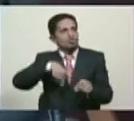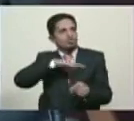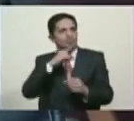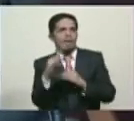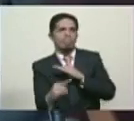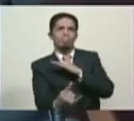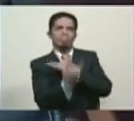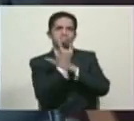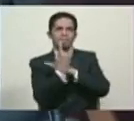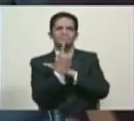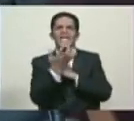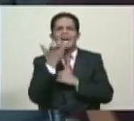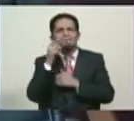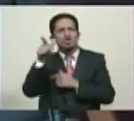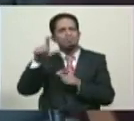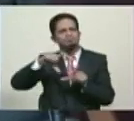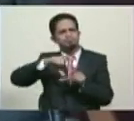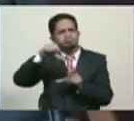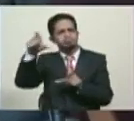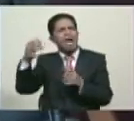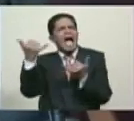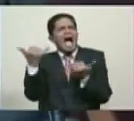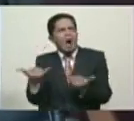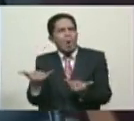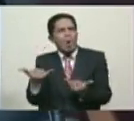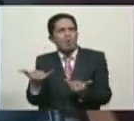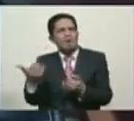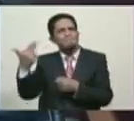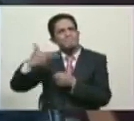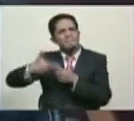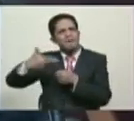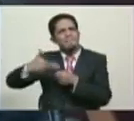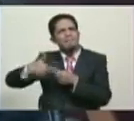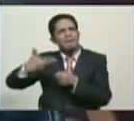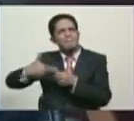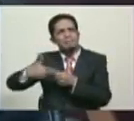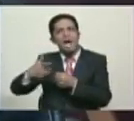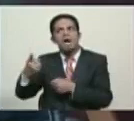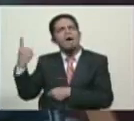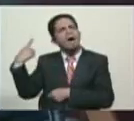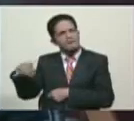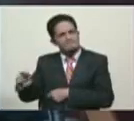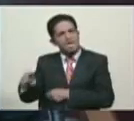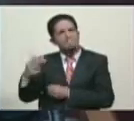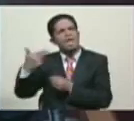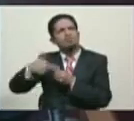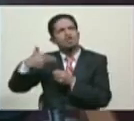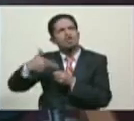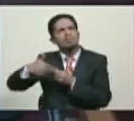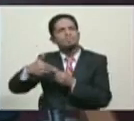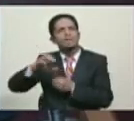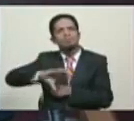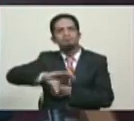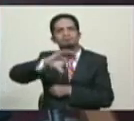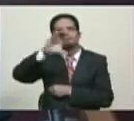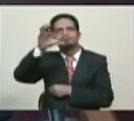faja petrolera del Orinoco, hoy Hugo Chávez, era barro con esencias de hidrocarburos, a la cual llamaron